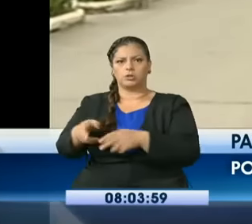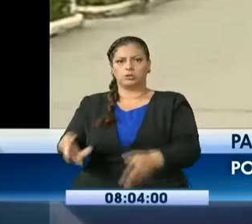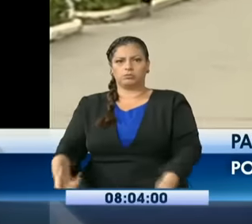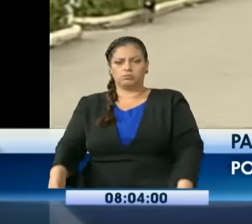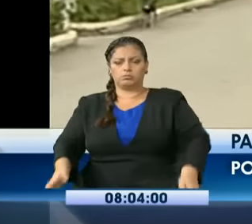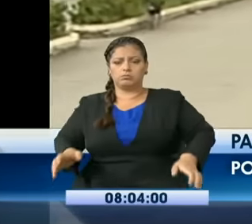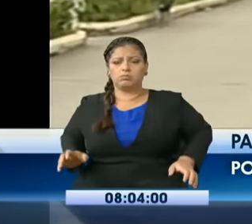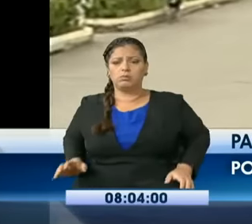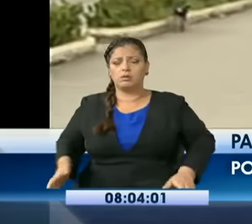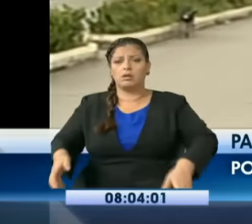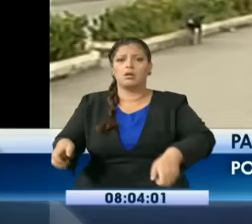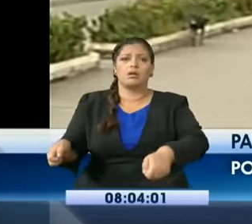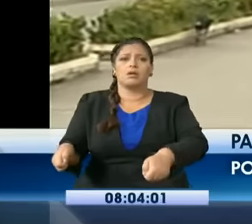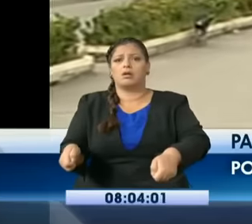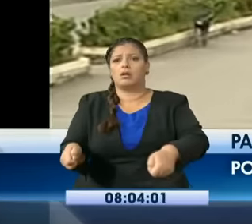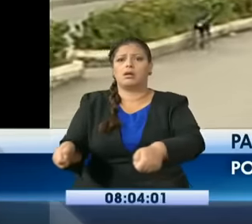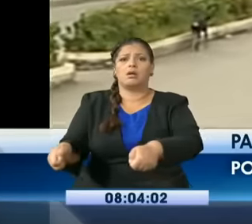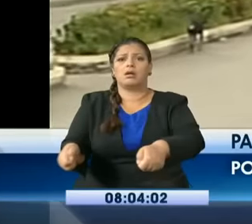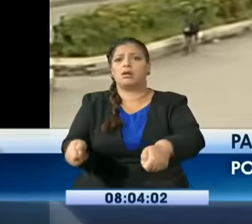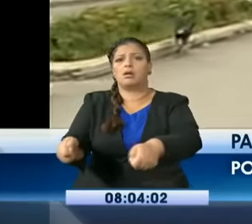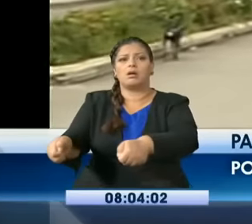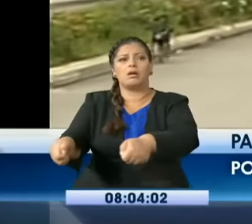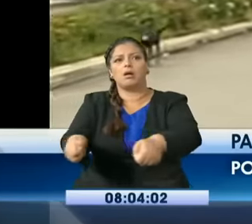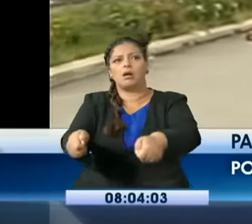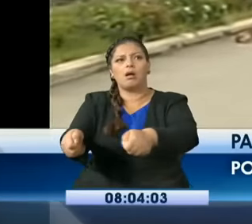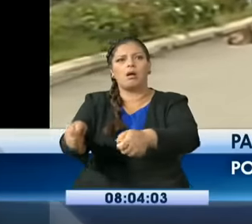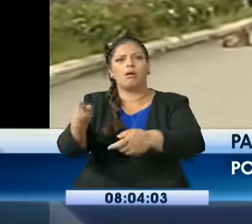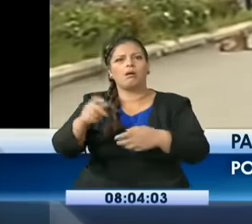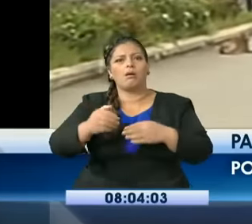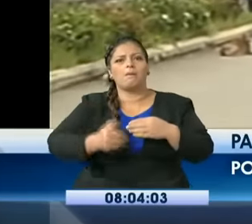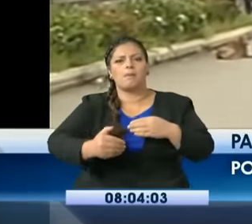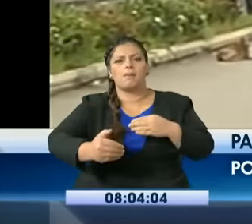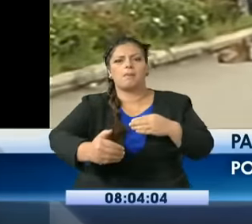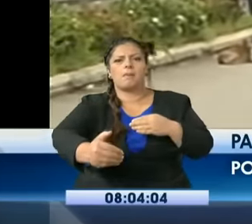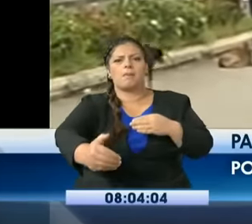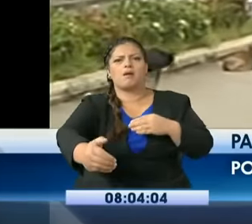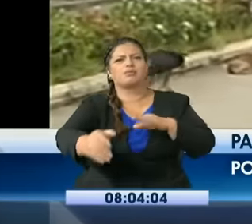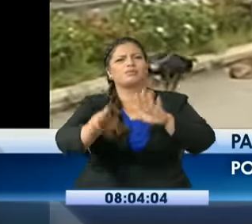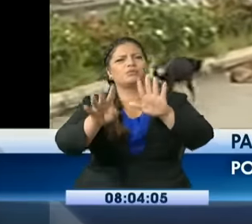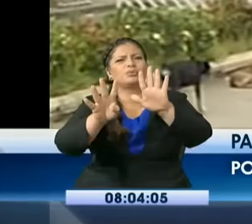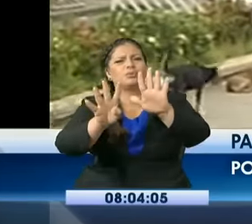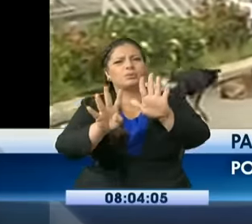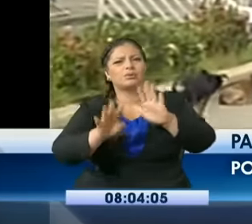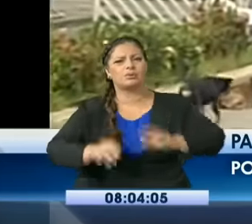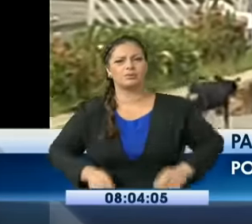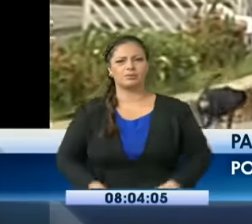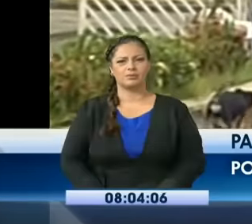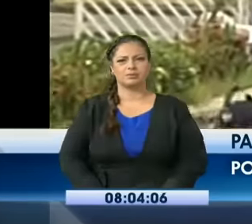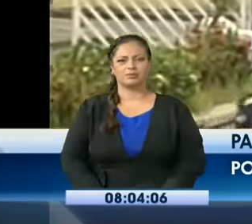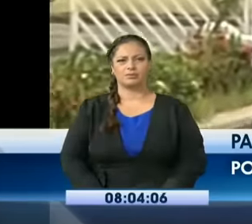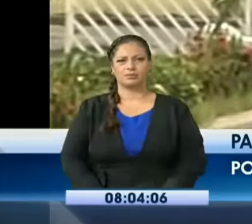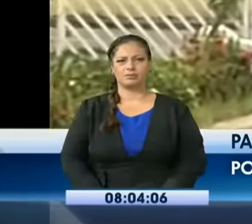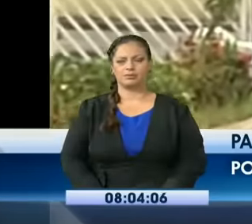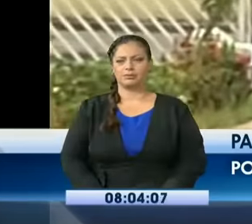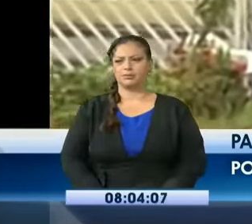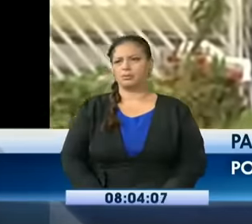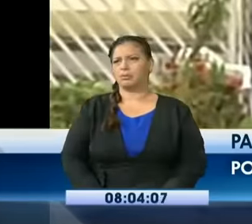hay de aquí hacia la institución educativa que queda dentro de la Ciudadela? 9 cuadras. 9 cuadras. En época de